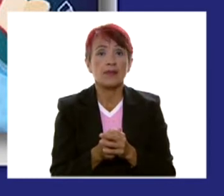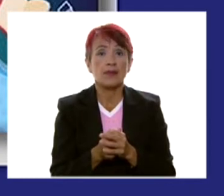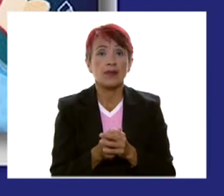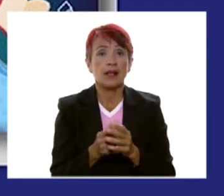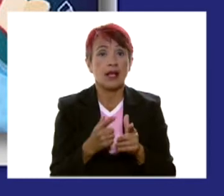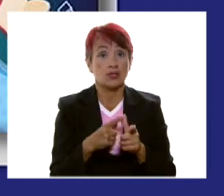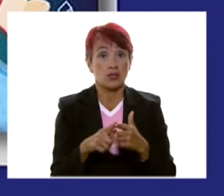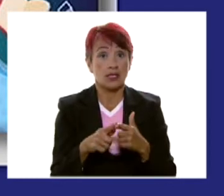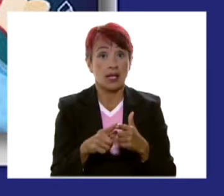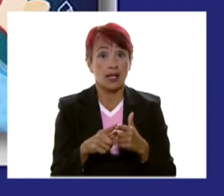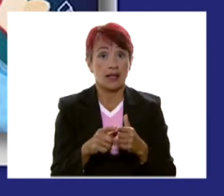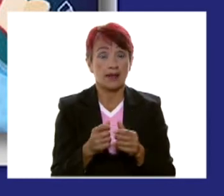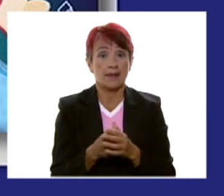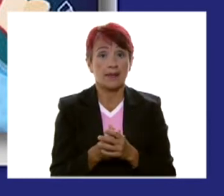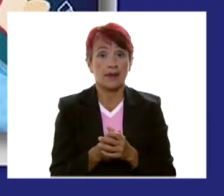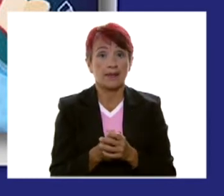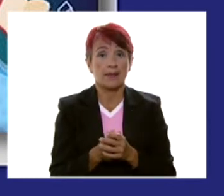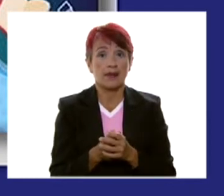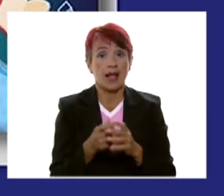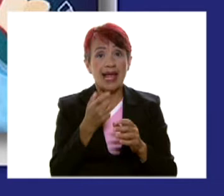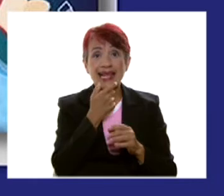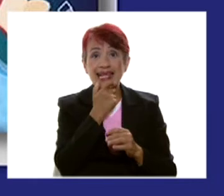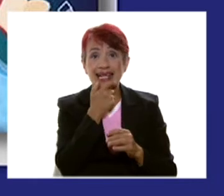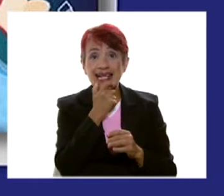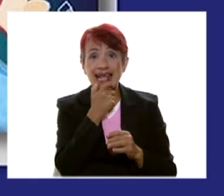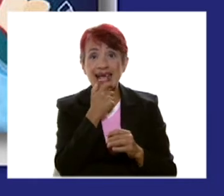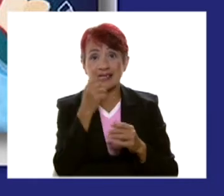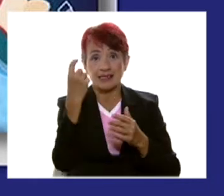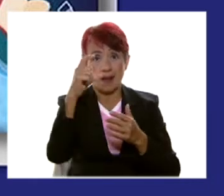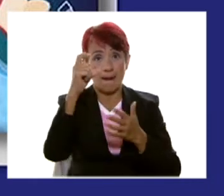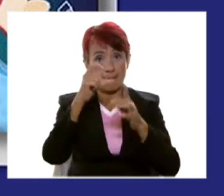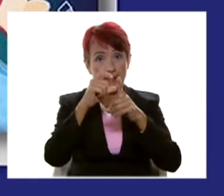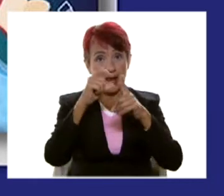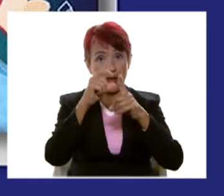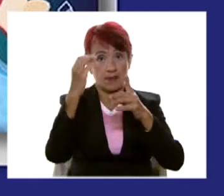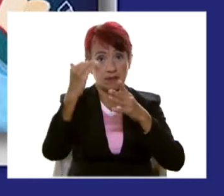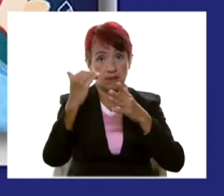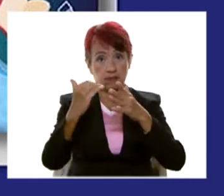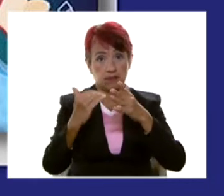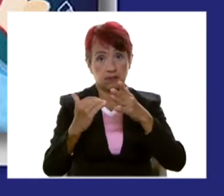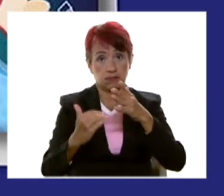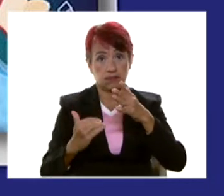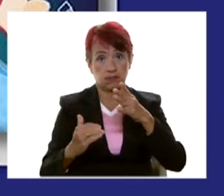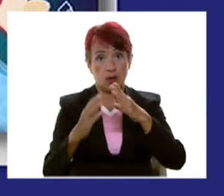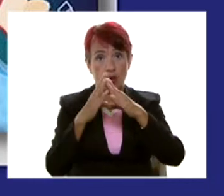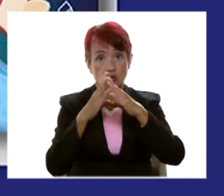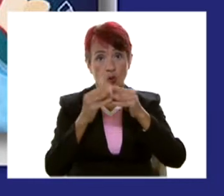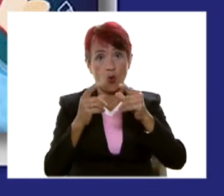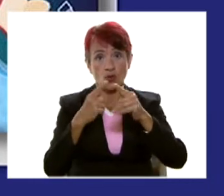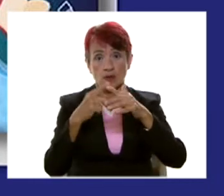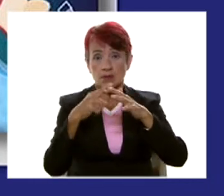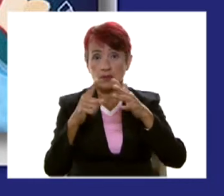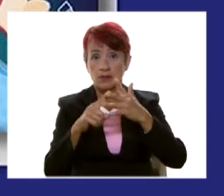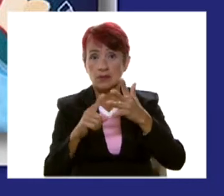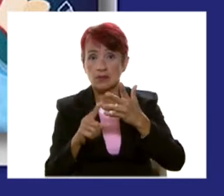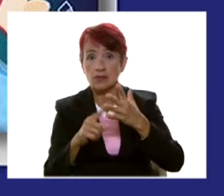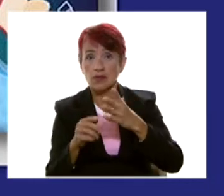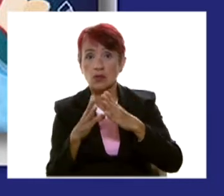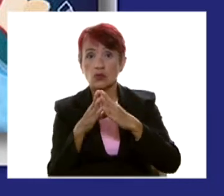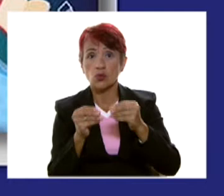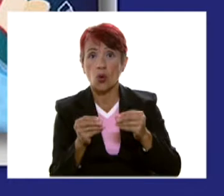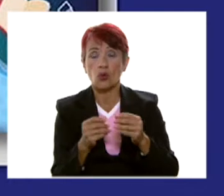La enfermería es Nurse Station. Nurse Station. El auditorio es Auditorium. El gimnasio es